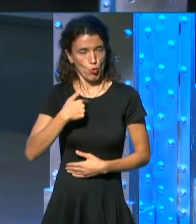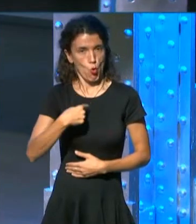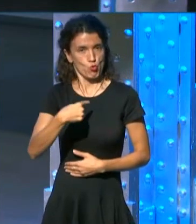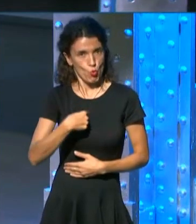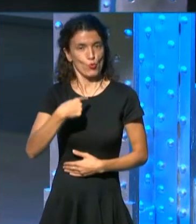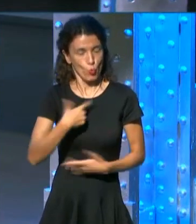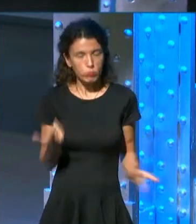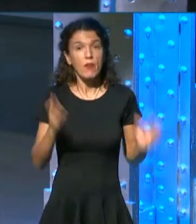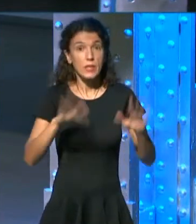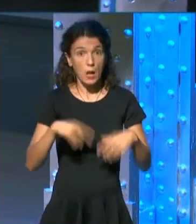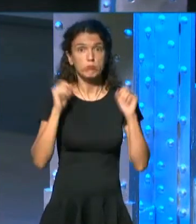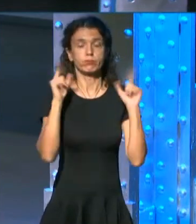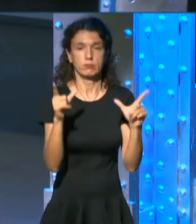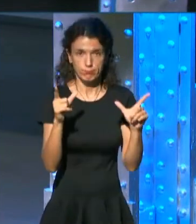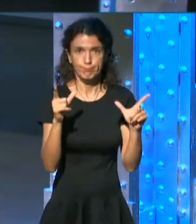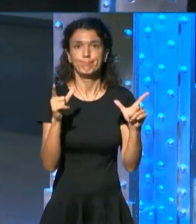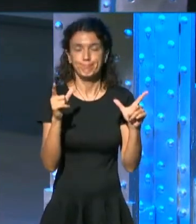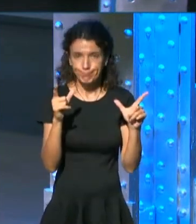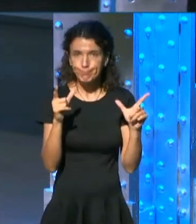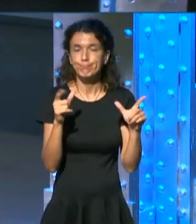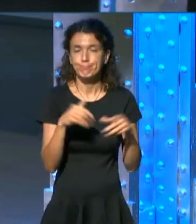Claro, me di cuenta de que